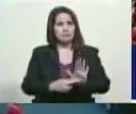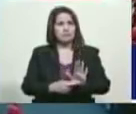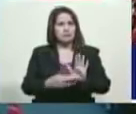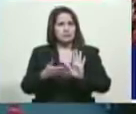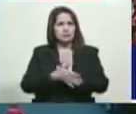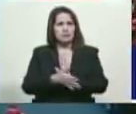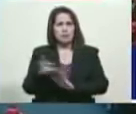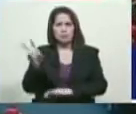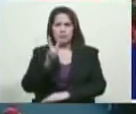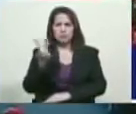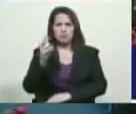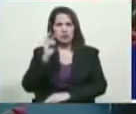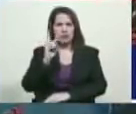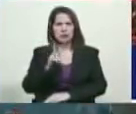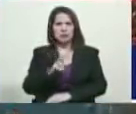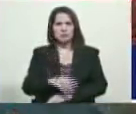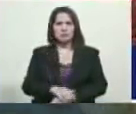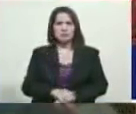Venezuela.